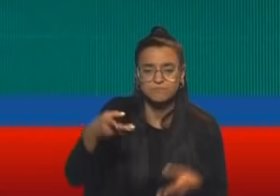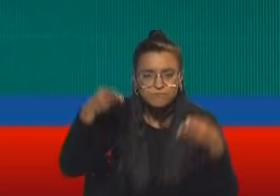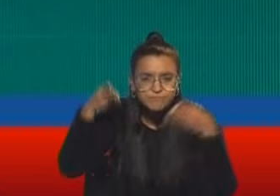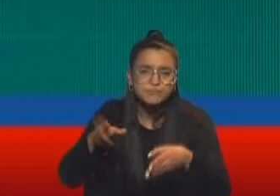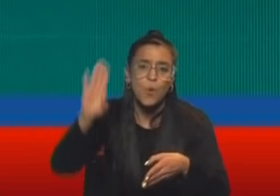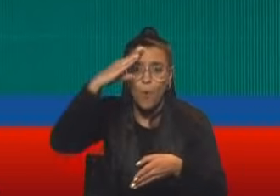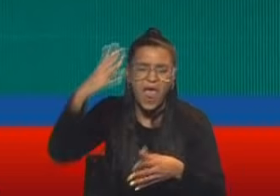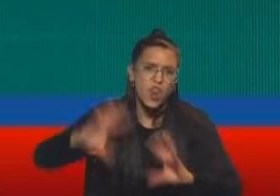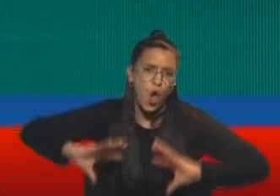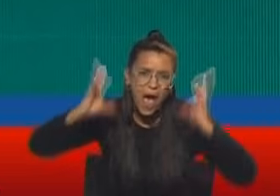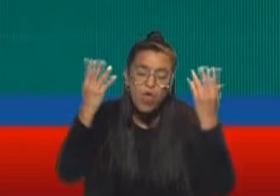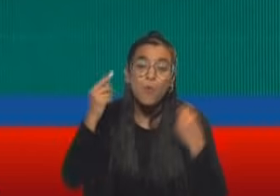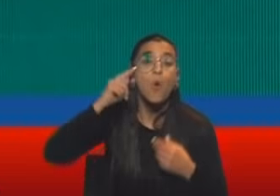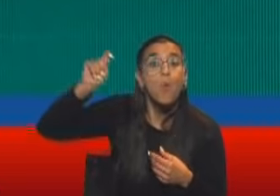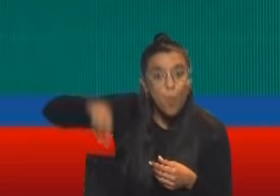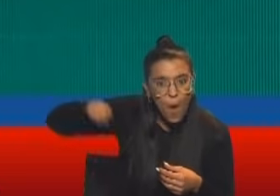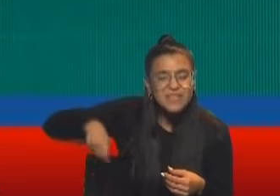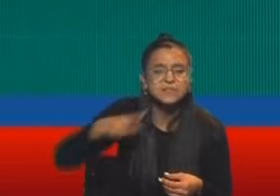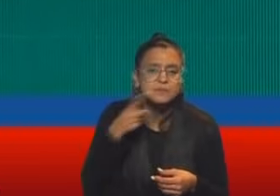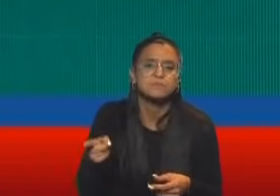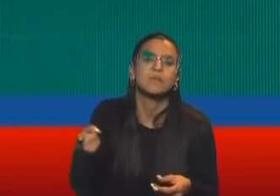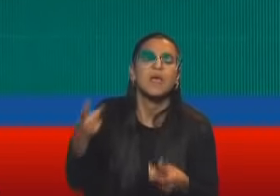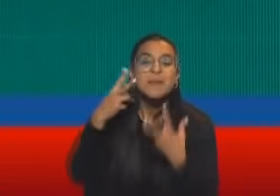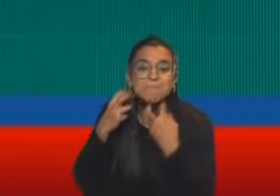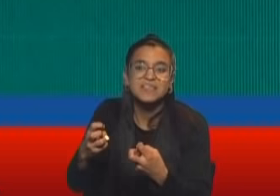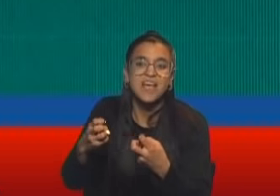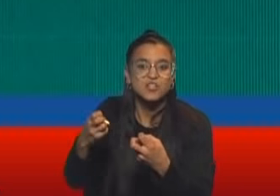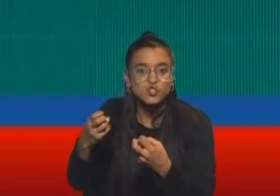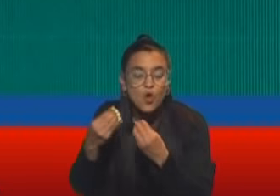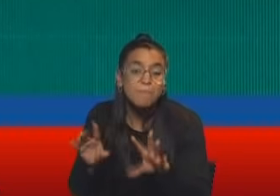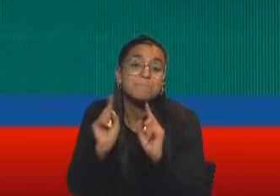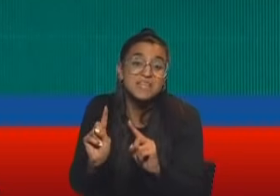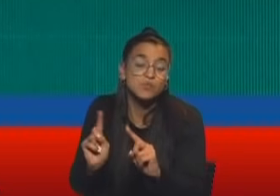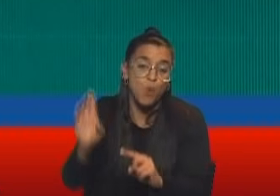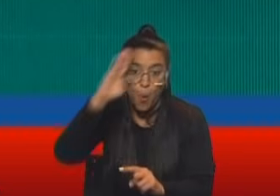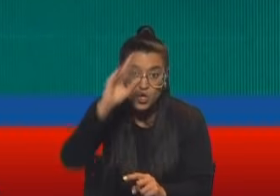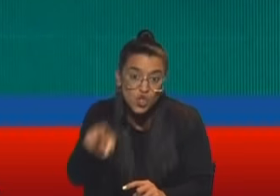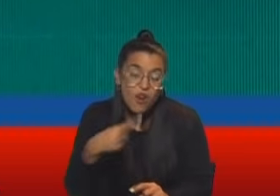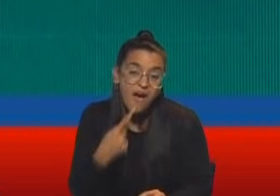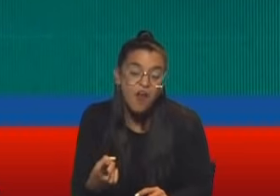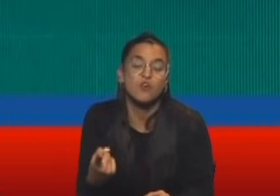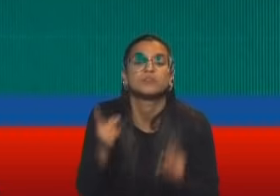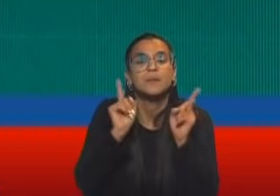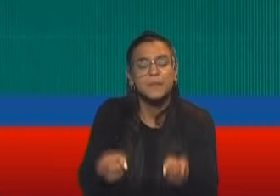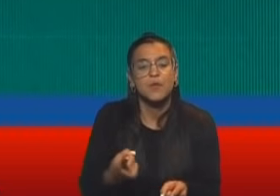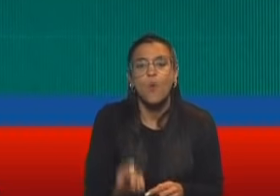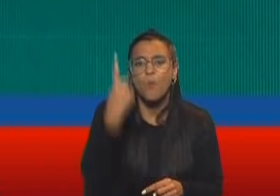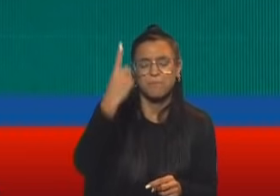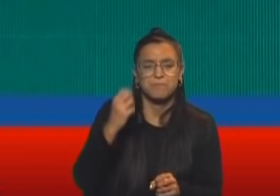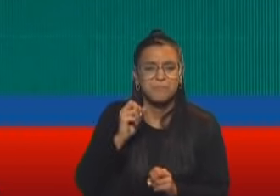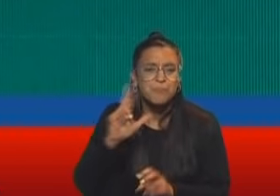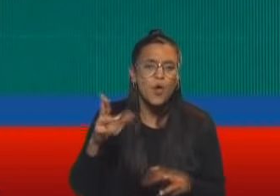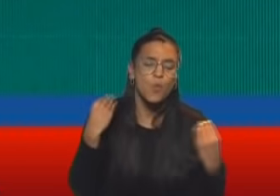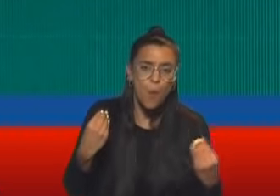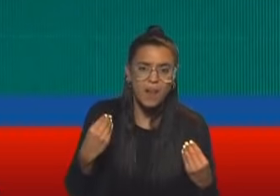está tan enojado, claro, es un juez que ha osado abrir causas e investigar al propio Bolsonaro. Incluso una de las más resonantes tiene que